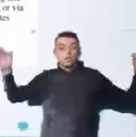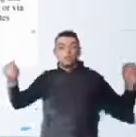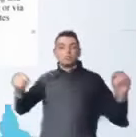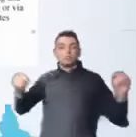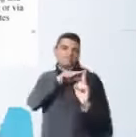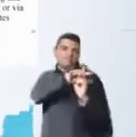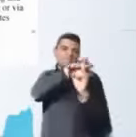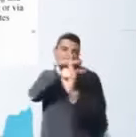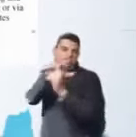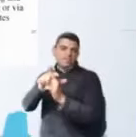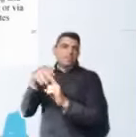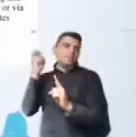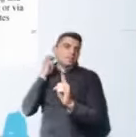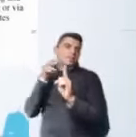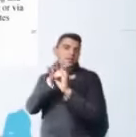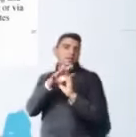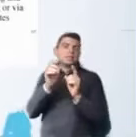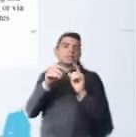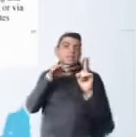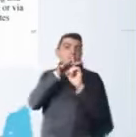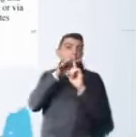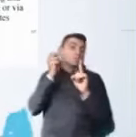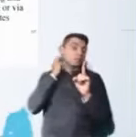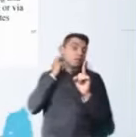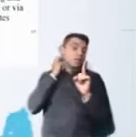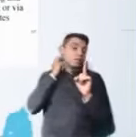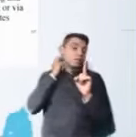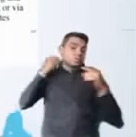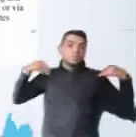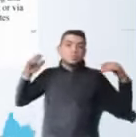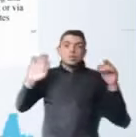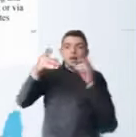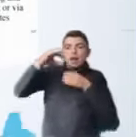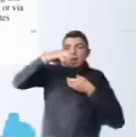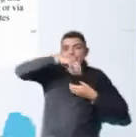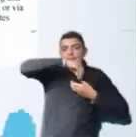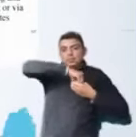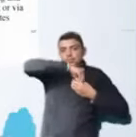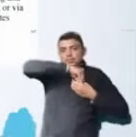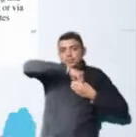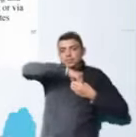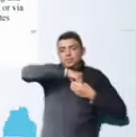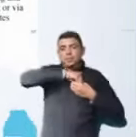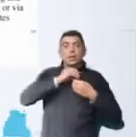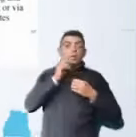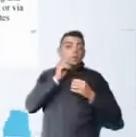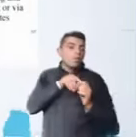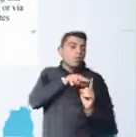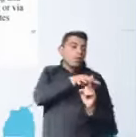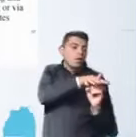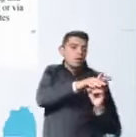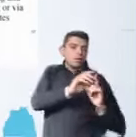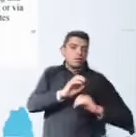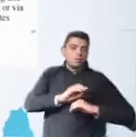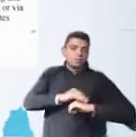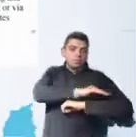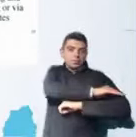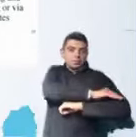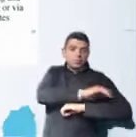y eran como el reservorio, pero estos murciélagos esta vez no infectaron zarigüeyas ni simios, sino que infectaron a